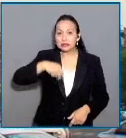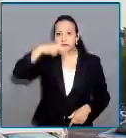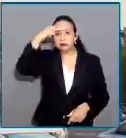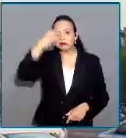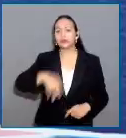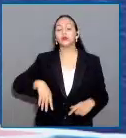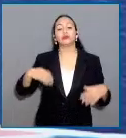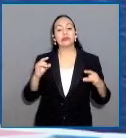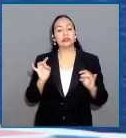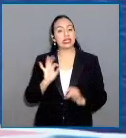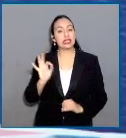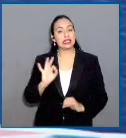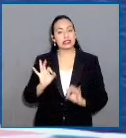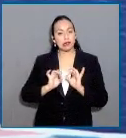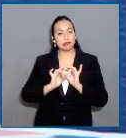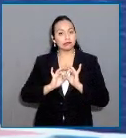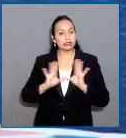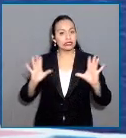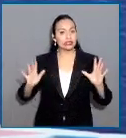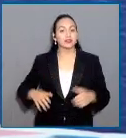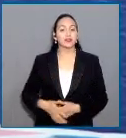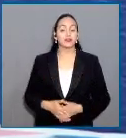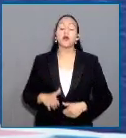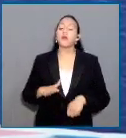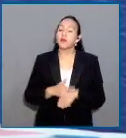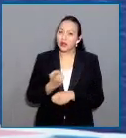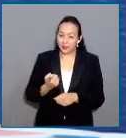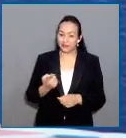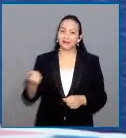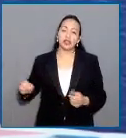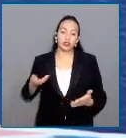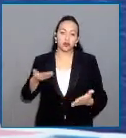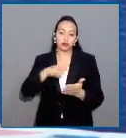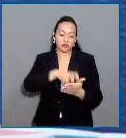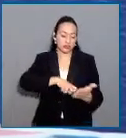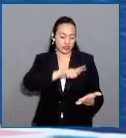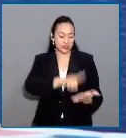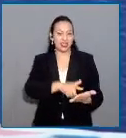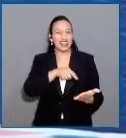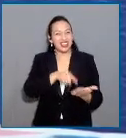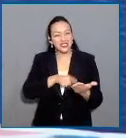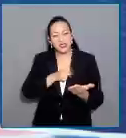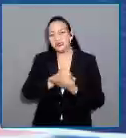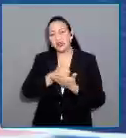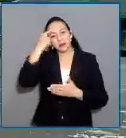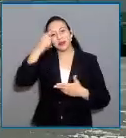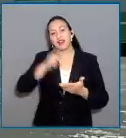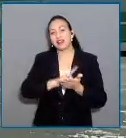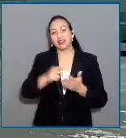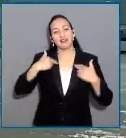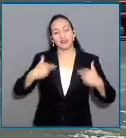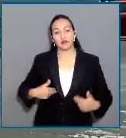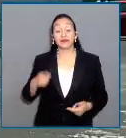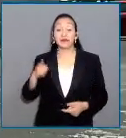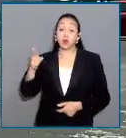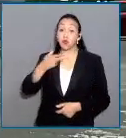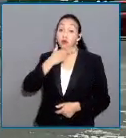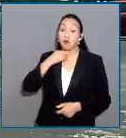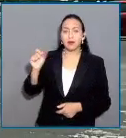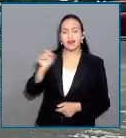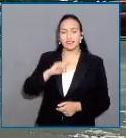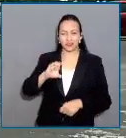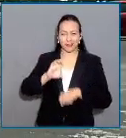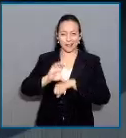su constitución. Sobre todo, aseguró Ernesto Rey Cantor, académico de la Universidad Libre de Colombia, con las reformas a los